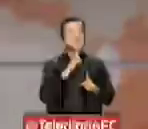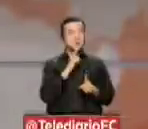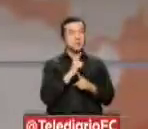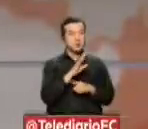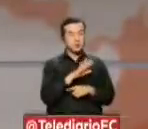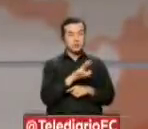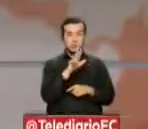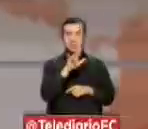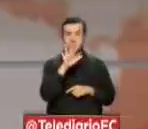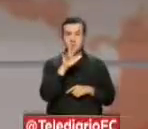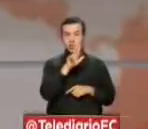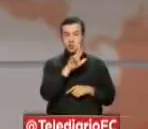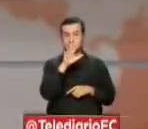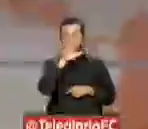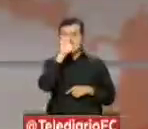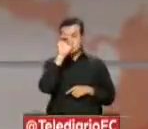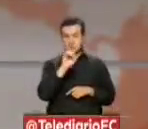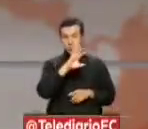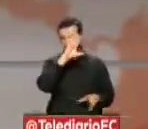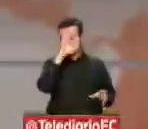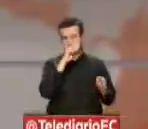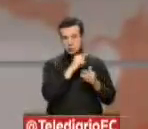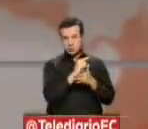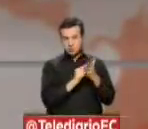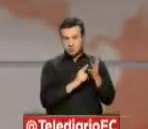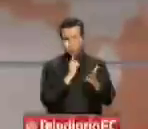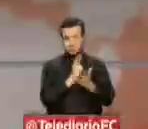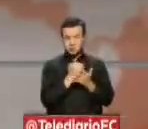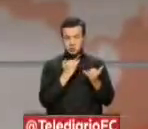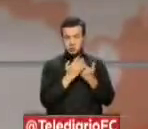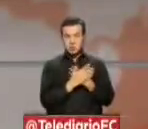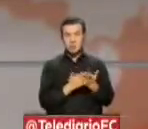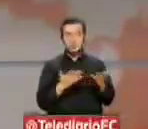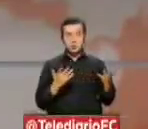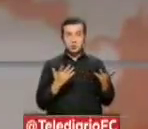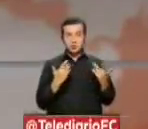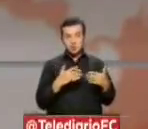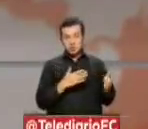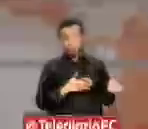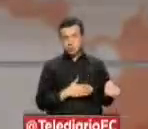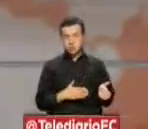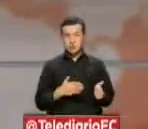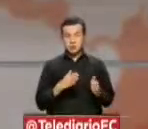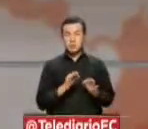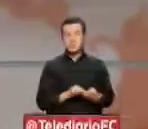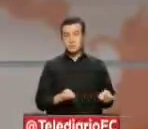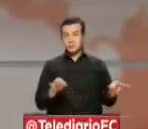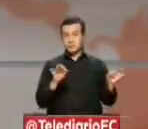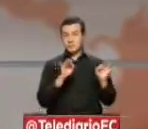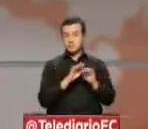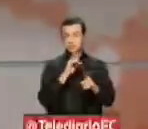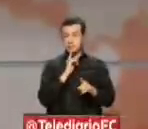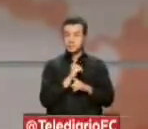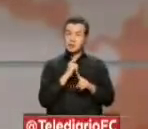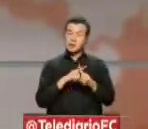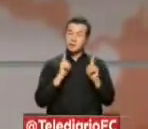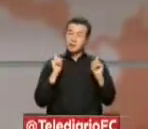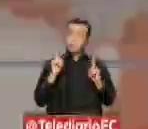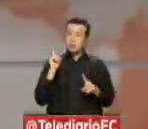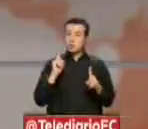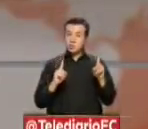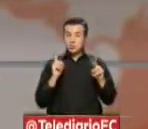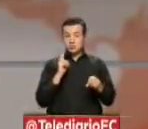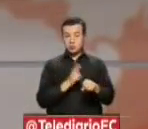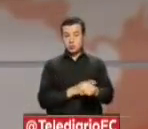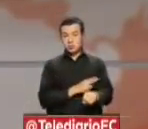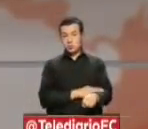colocan el 35% del total del microcrédito en este país. Y ese ya es un monto importante. Sin embargo, existen